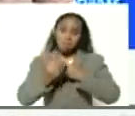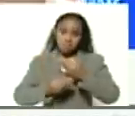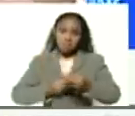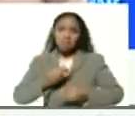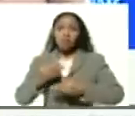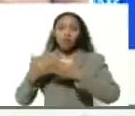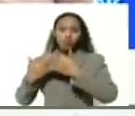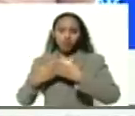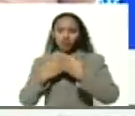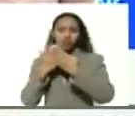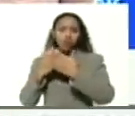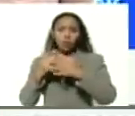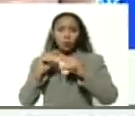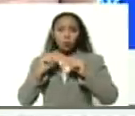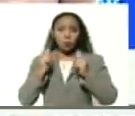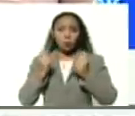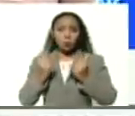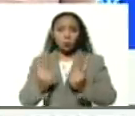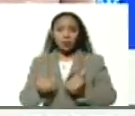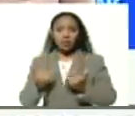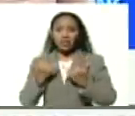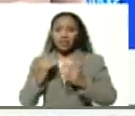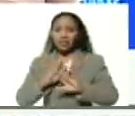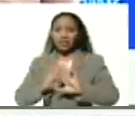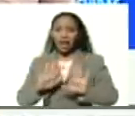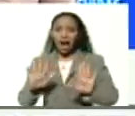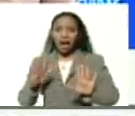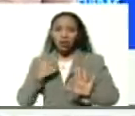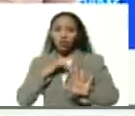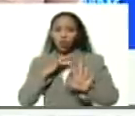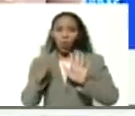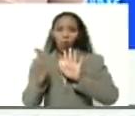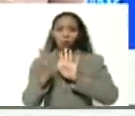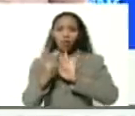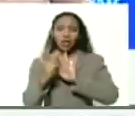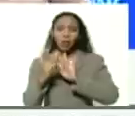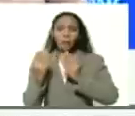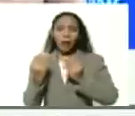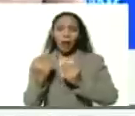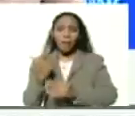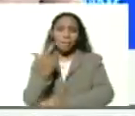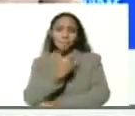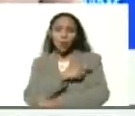estudios y de inmediato estamos ya en contactos para